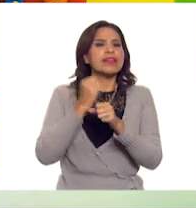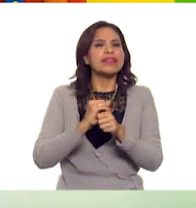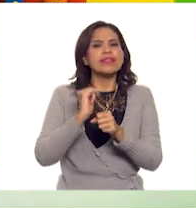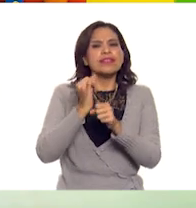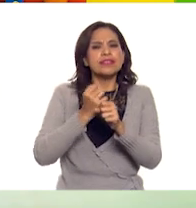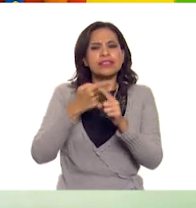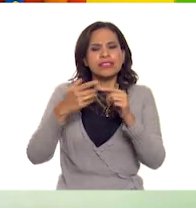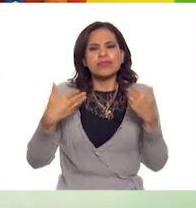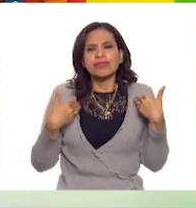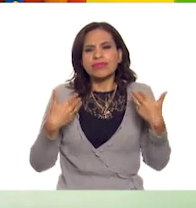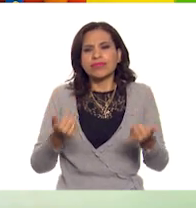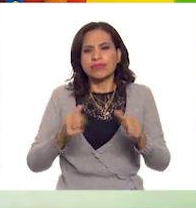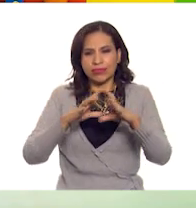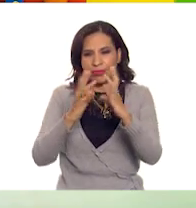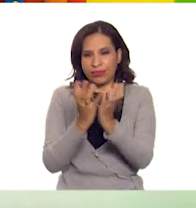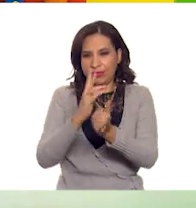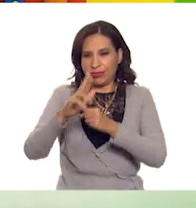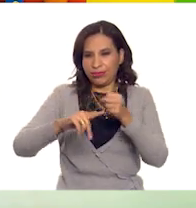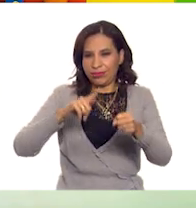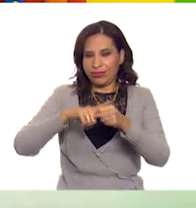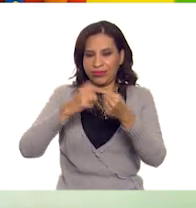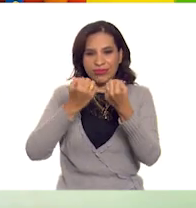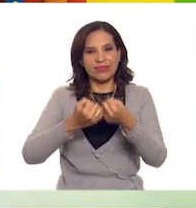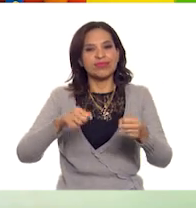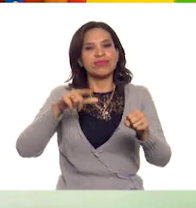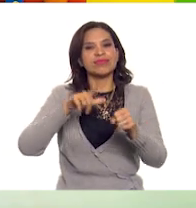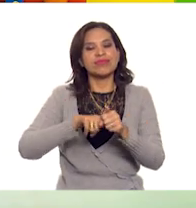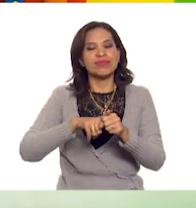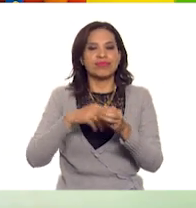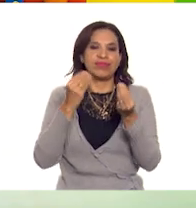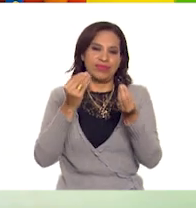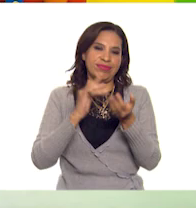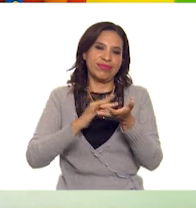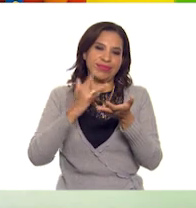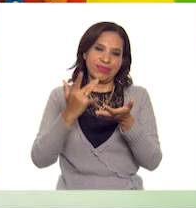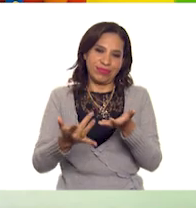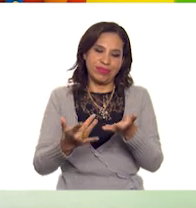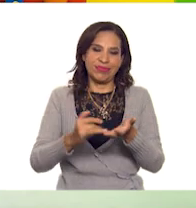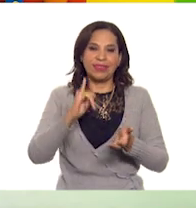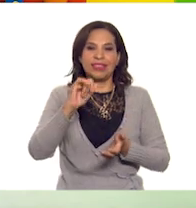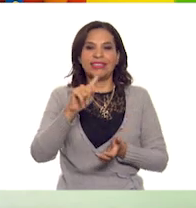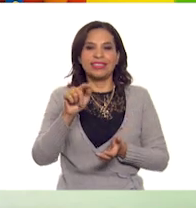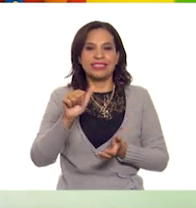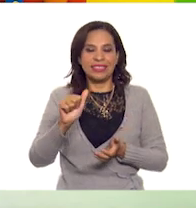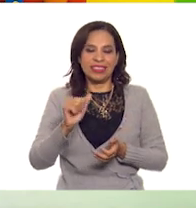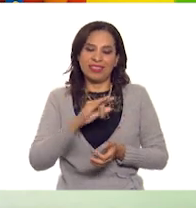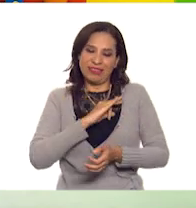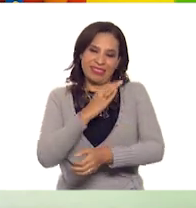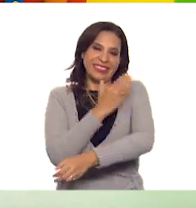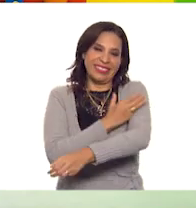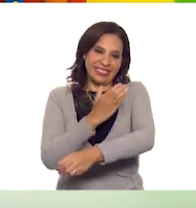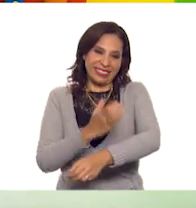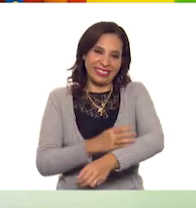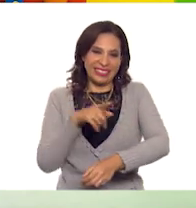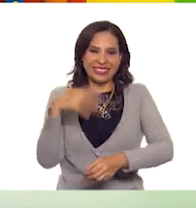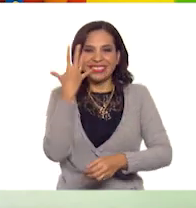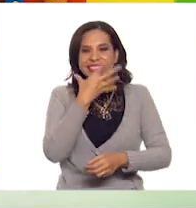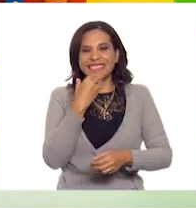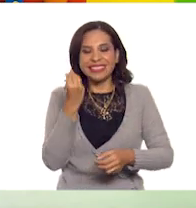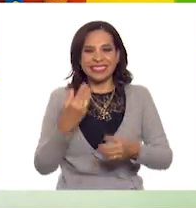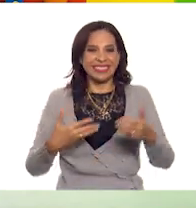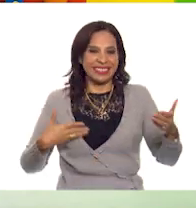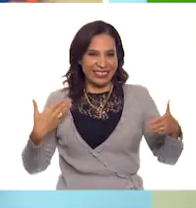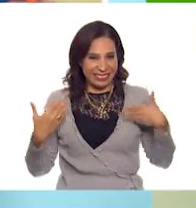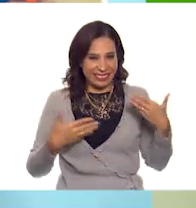exploración y comprensión del mundo natural y social. Muchísimas gracias, Itza, por habernos acompañado en esta hermosa